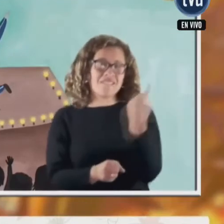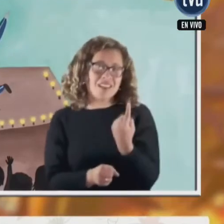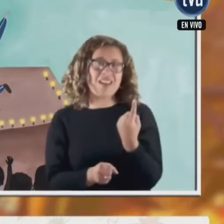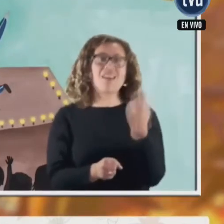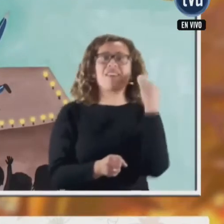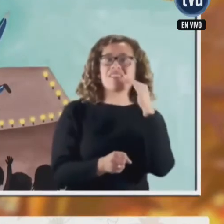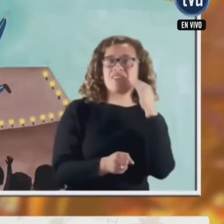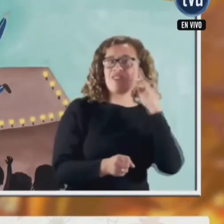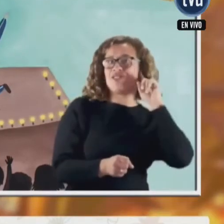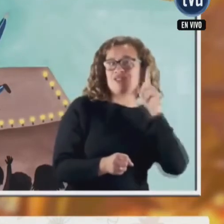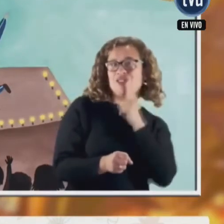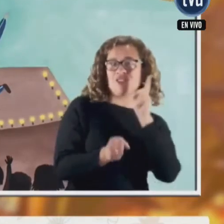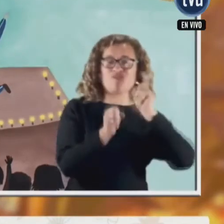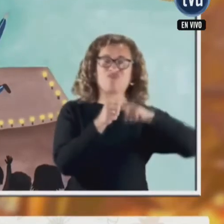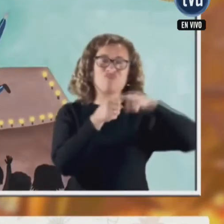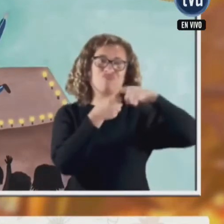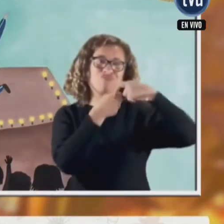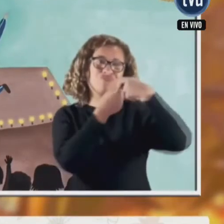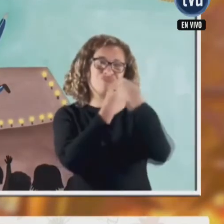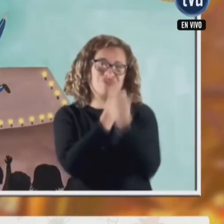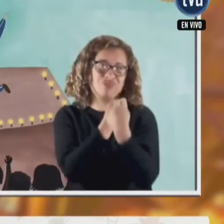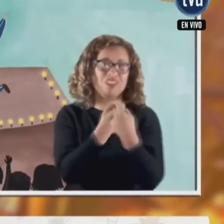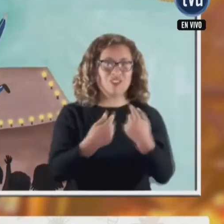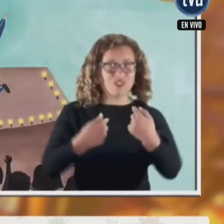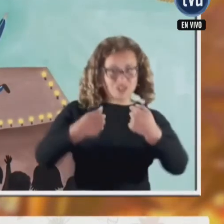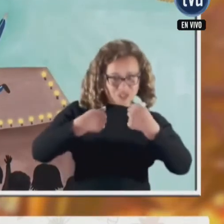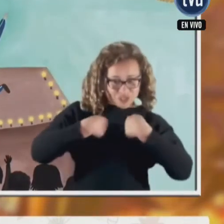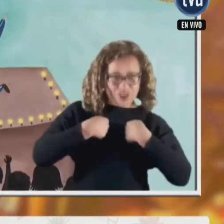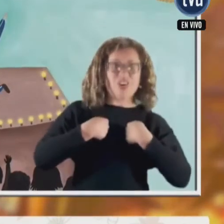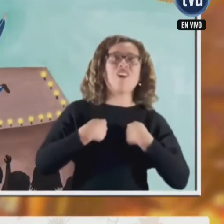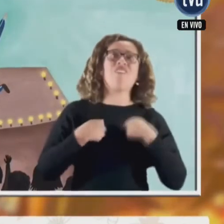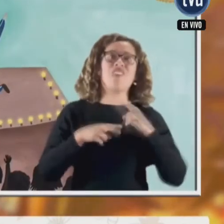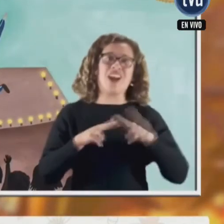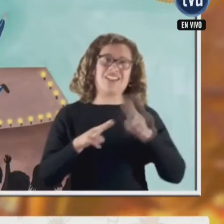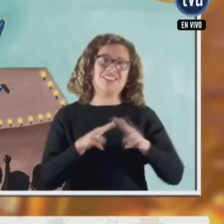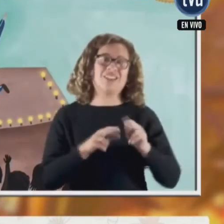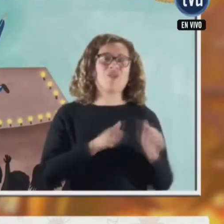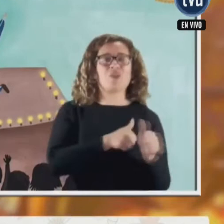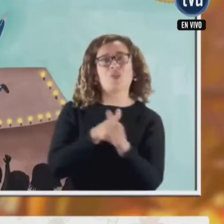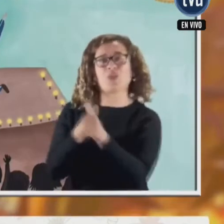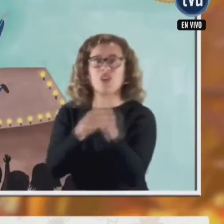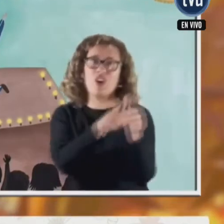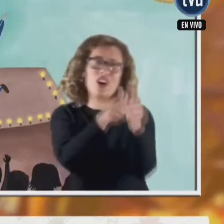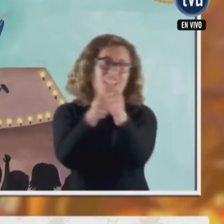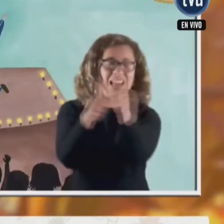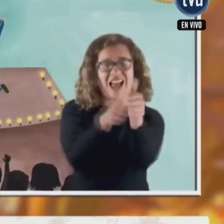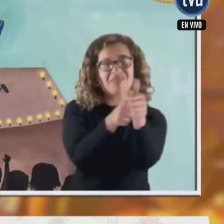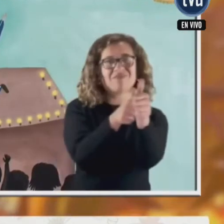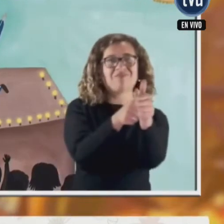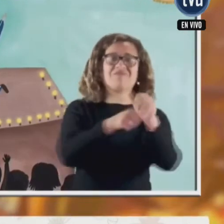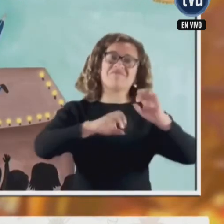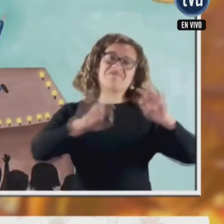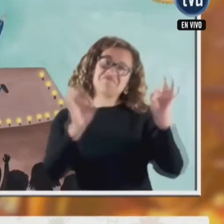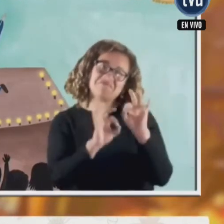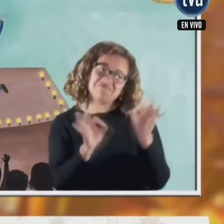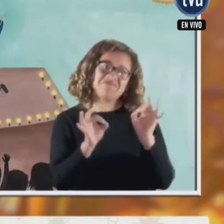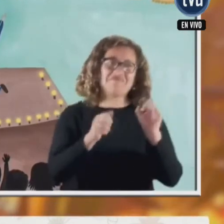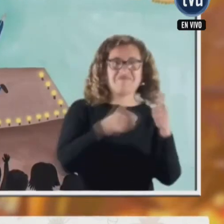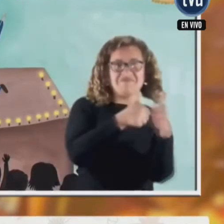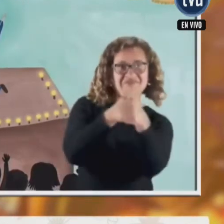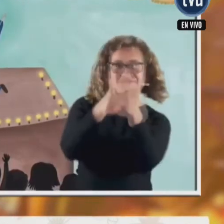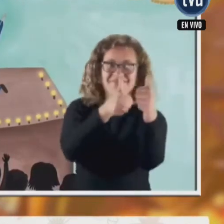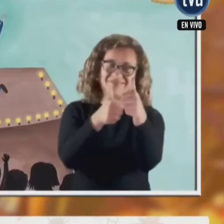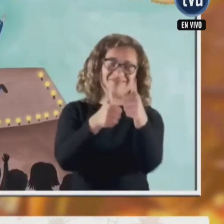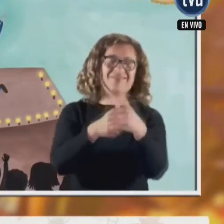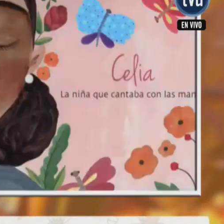en nuestro diario vivir, ¿no? Sí, yo creo que es crucial poder ser una